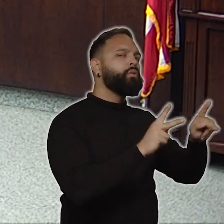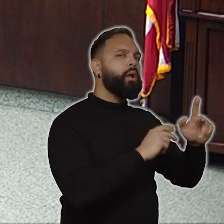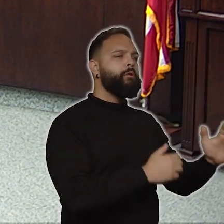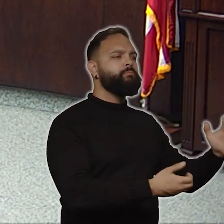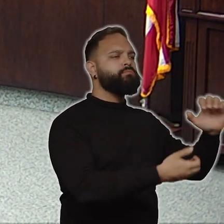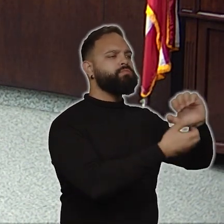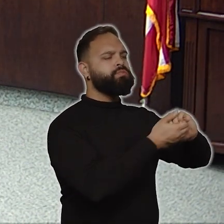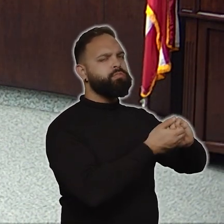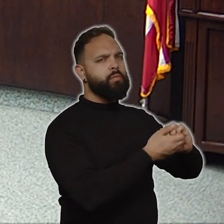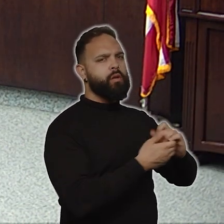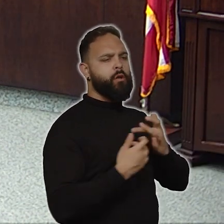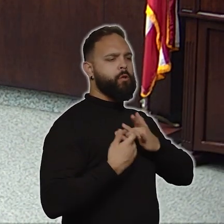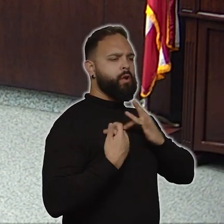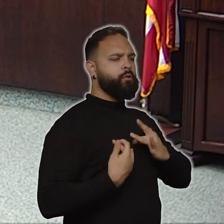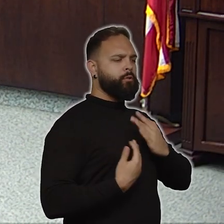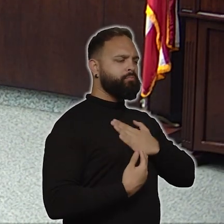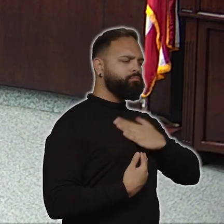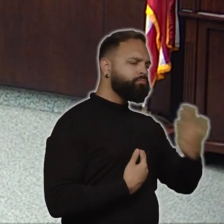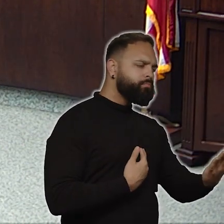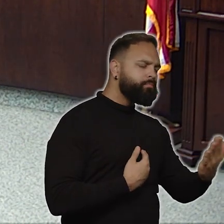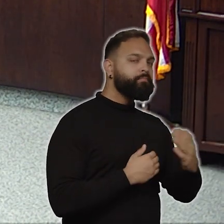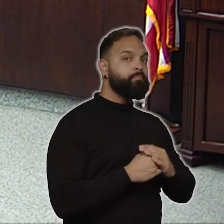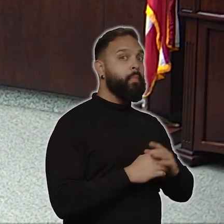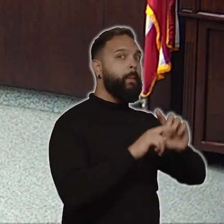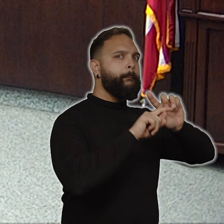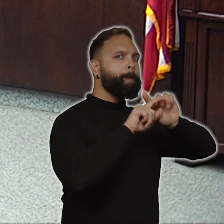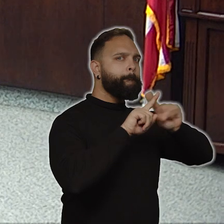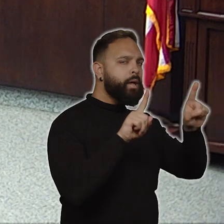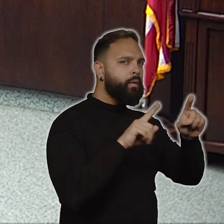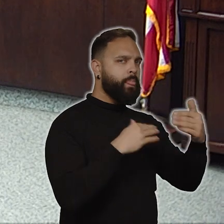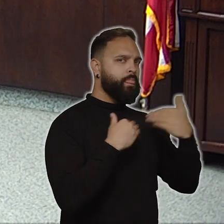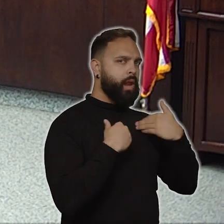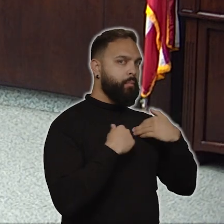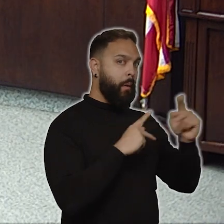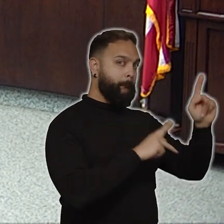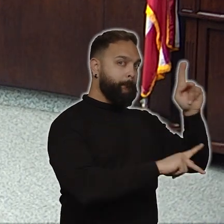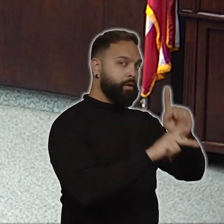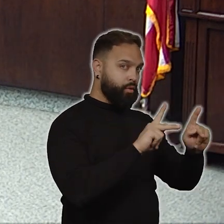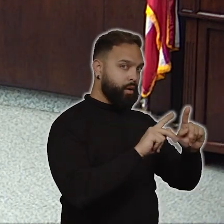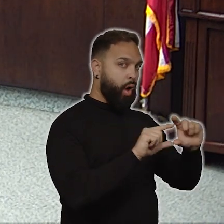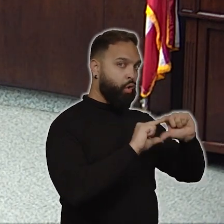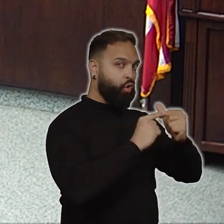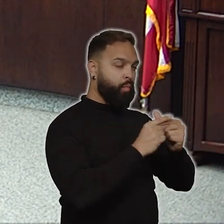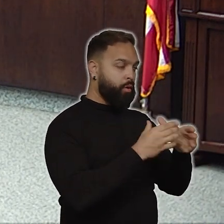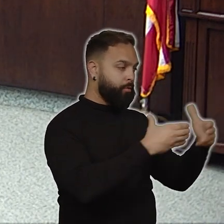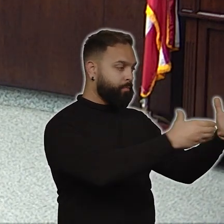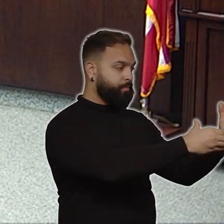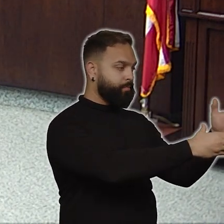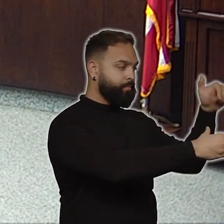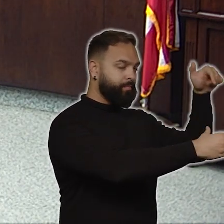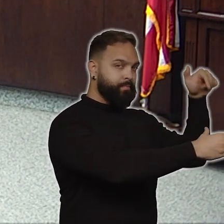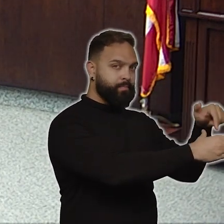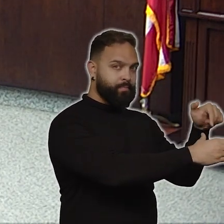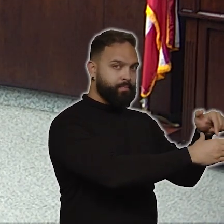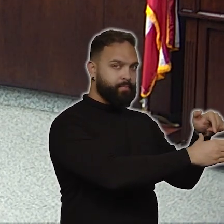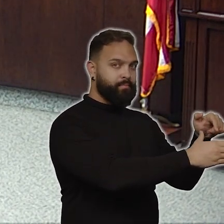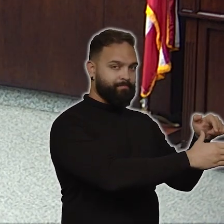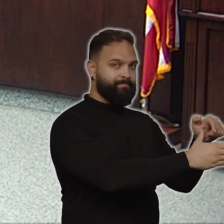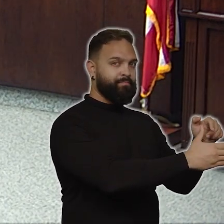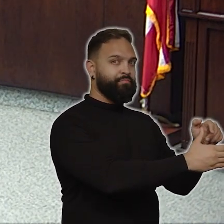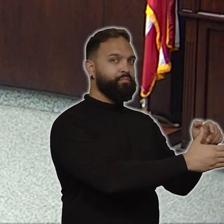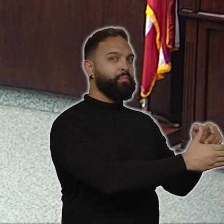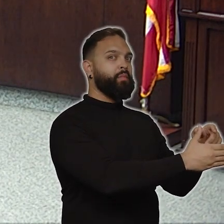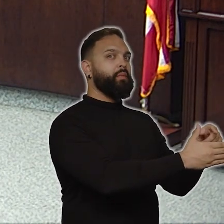todos los corazones. Sin embargo, existe un sector de nuestra población cuya voz aún en